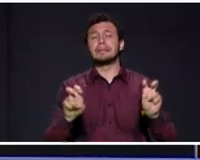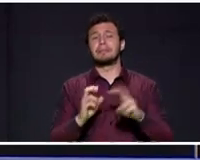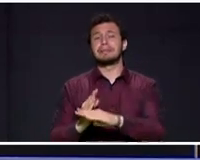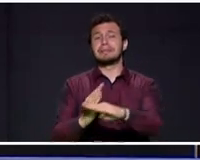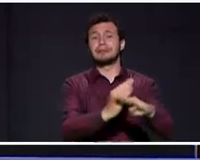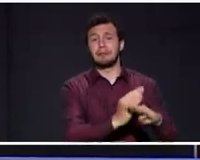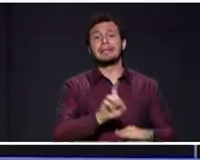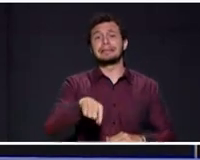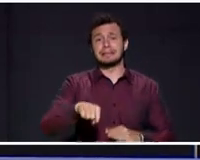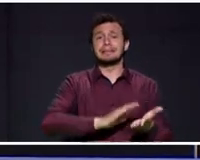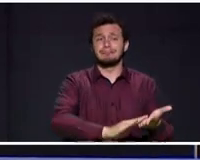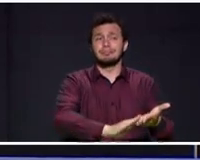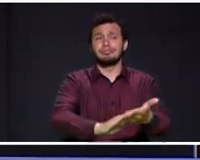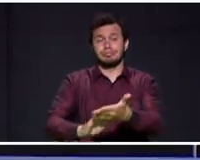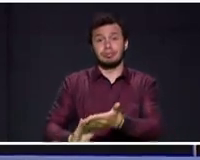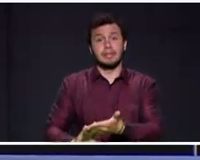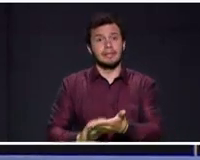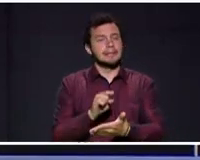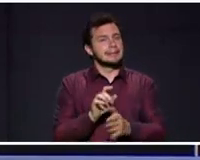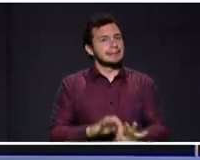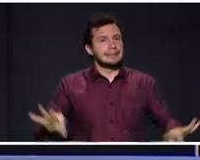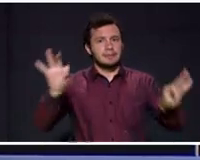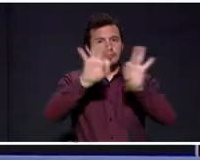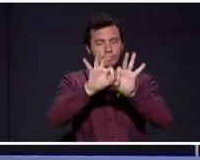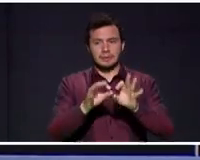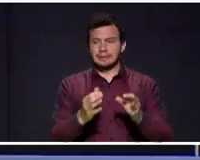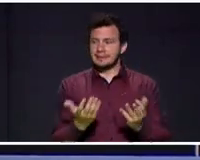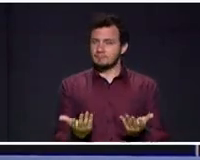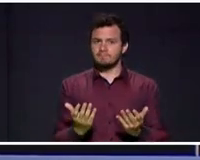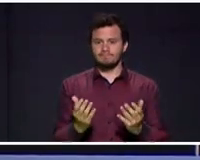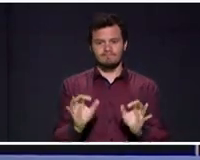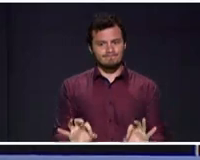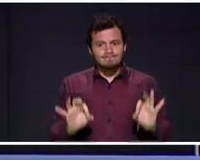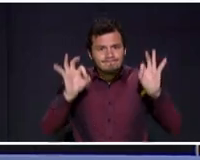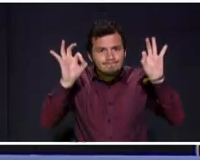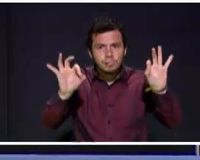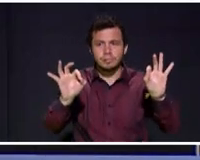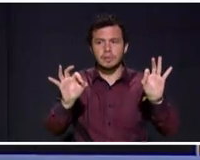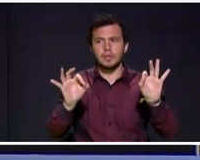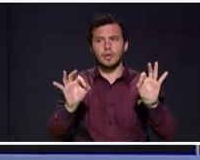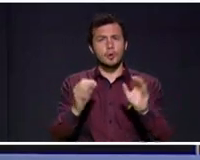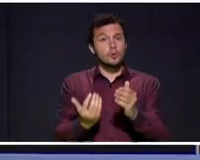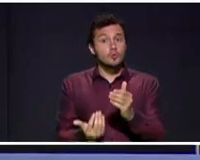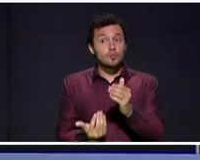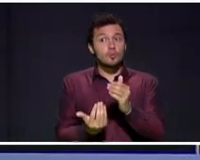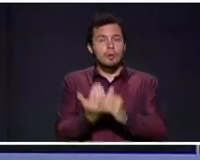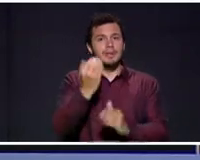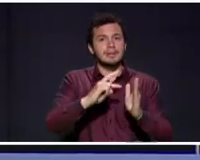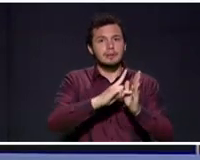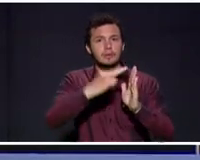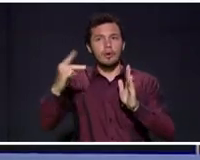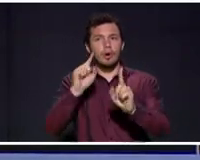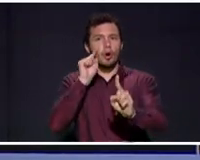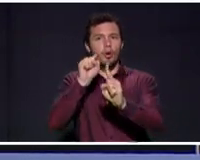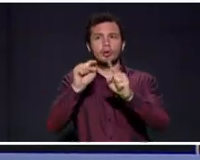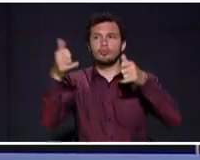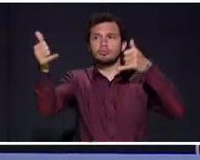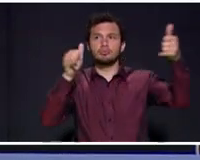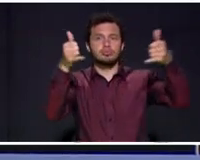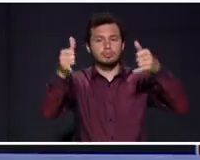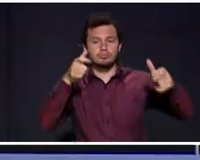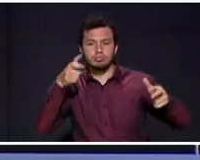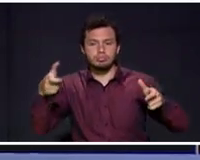pensar en tener una mayor eficiencia en pie de fuerza en integración tecnológica alrededor de la videovigilancia en usar la